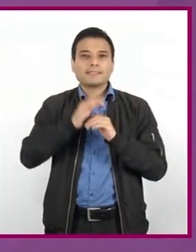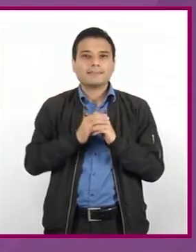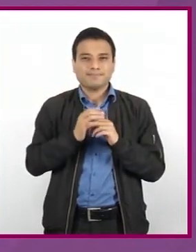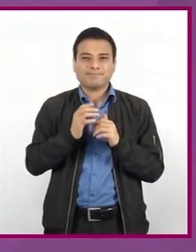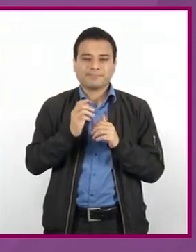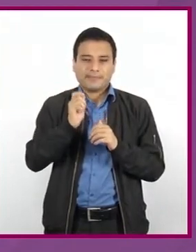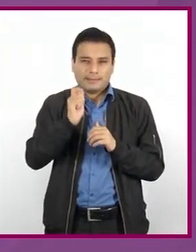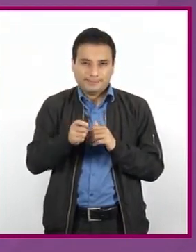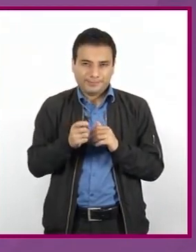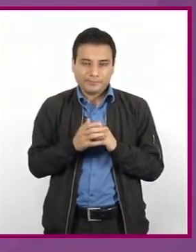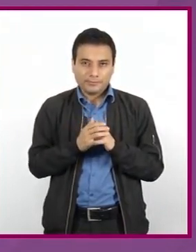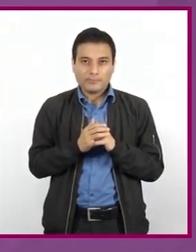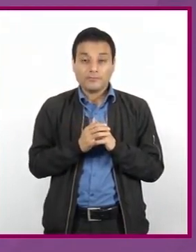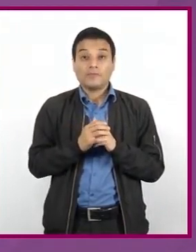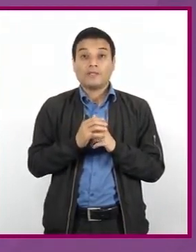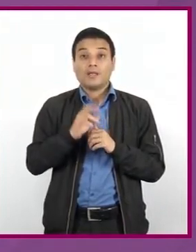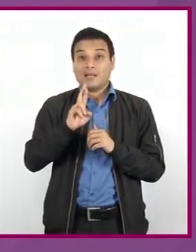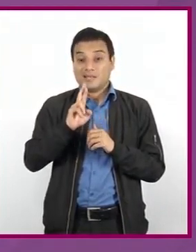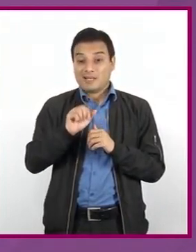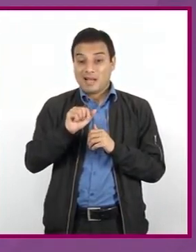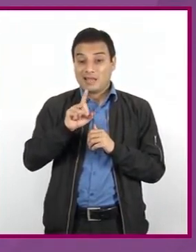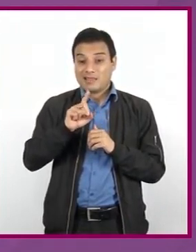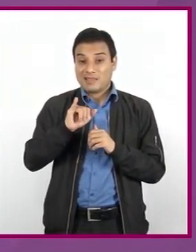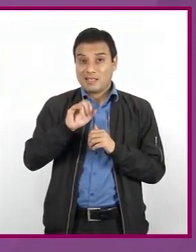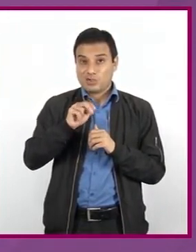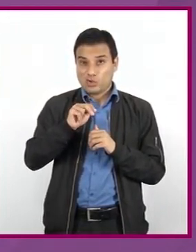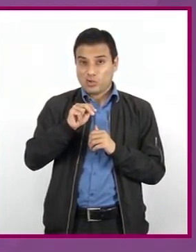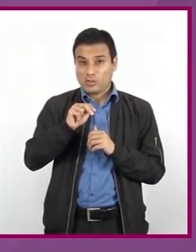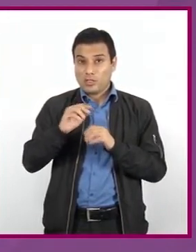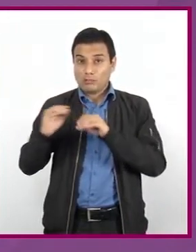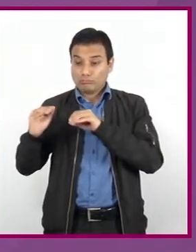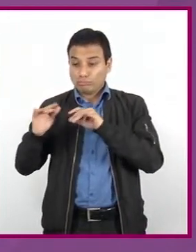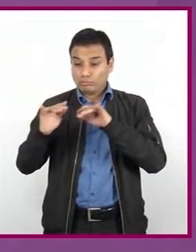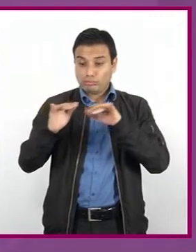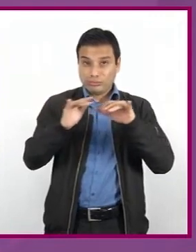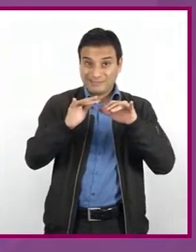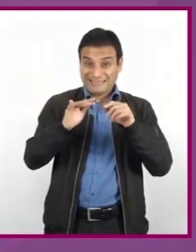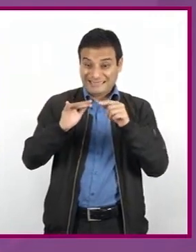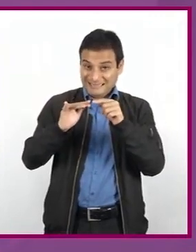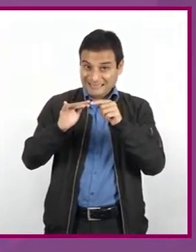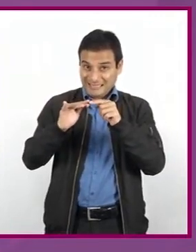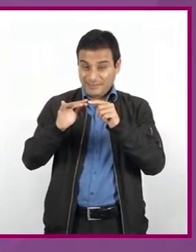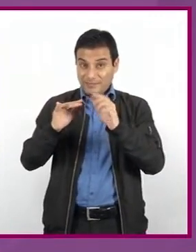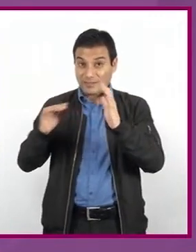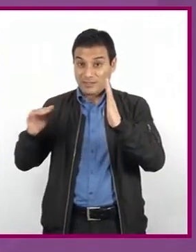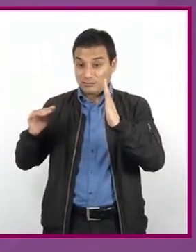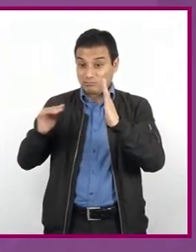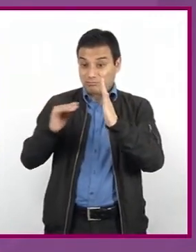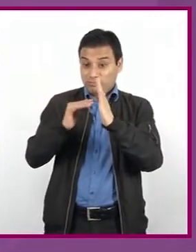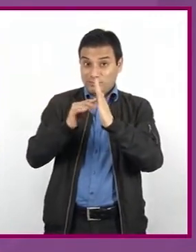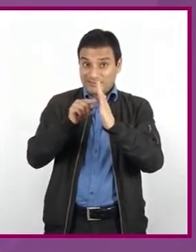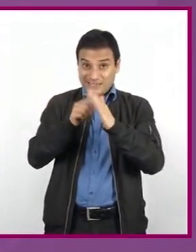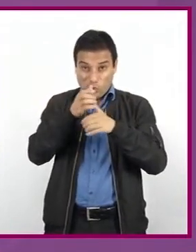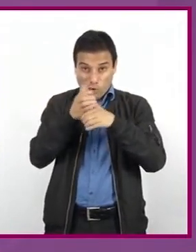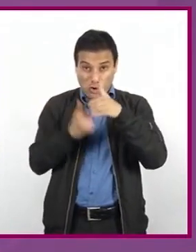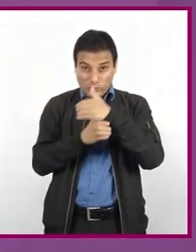de la radiación electromagnética es el proceso por el cual dicha radiación es captada por la